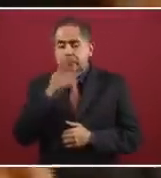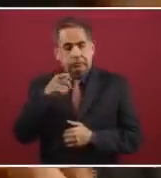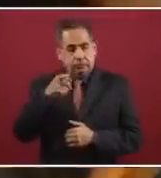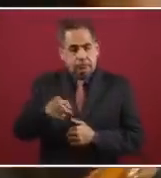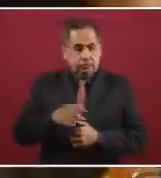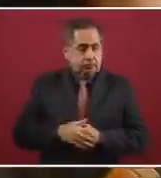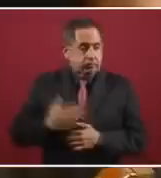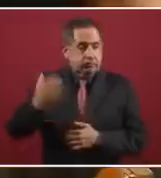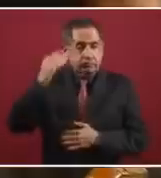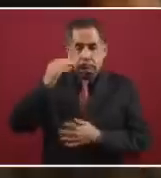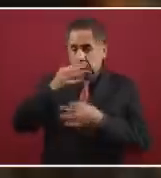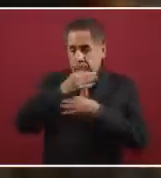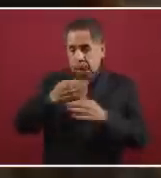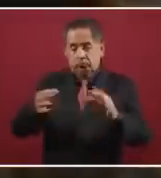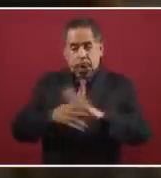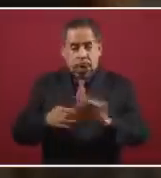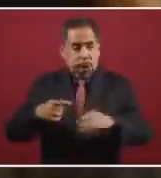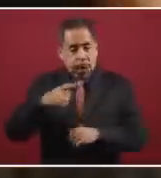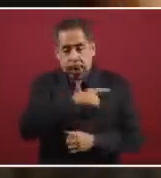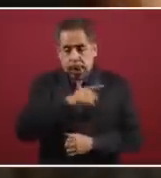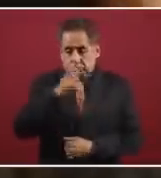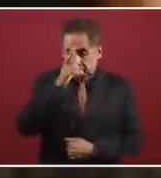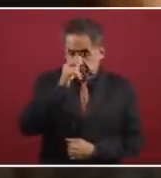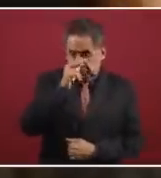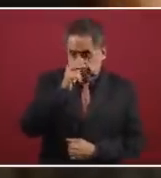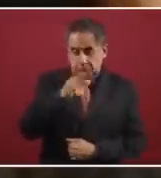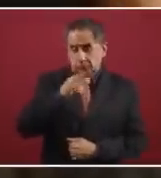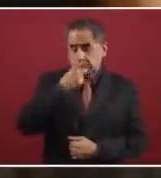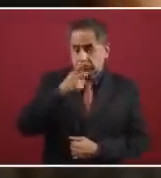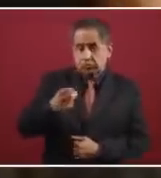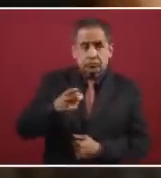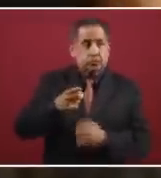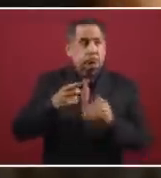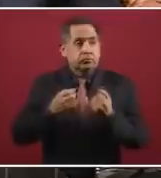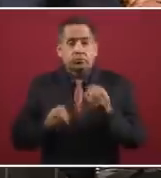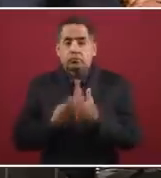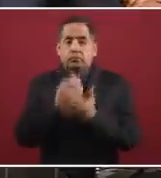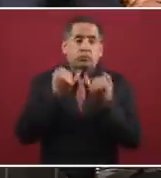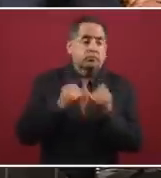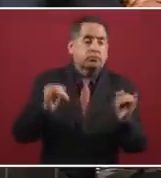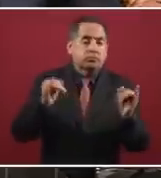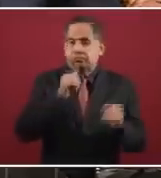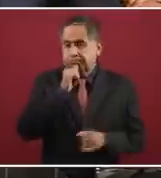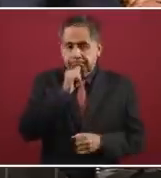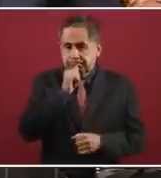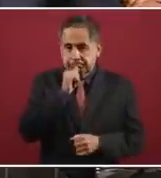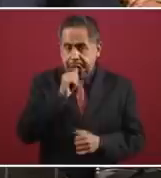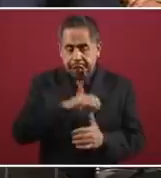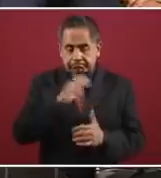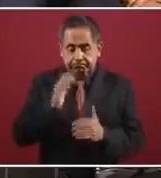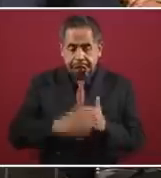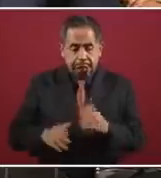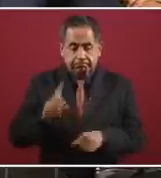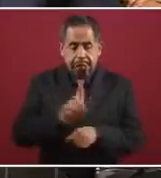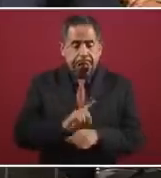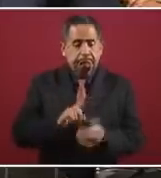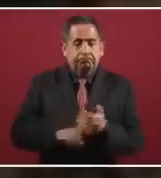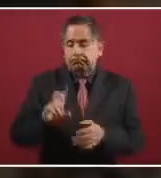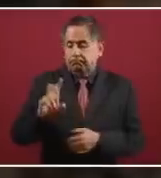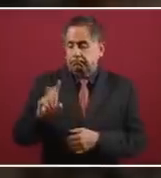Se anunció allá en Hermosillo que no se va a inaugurar la carretera, que no se va a terminar el 31 de